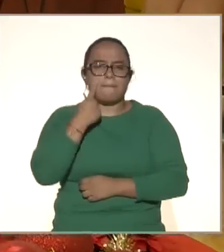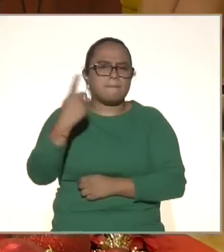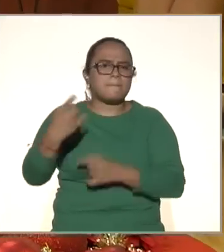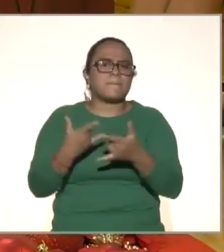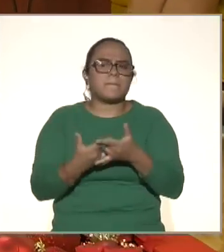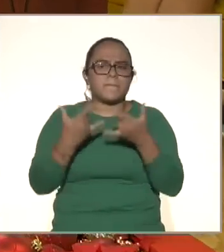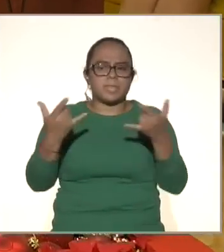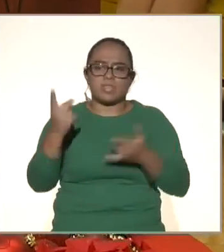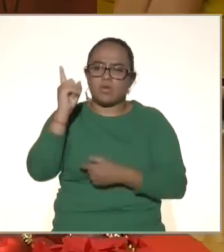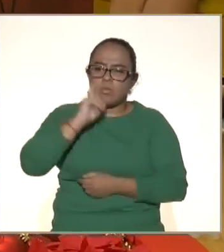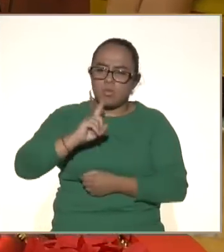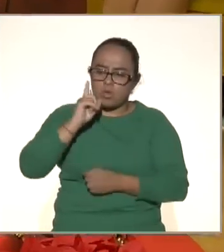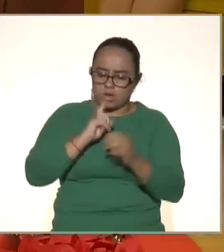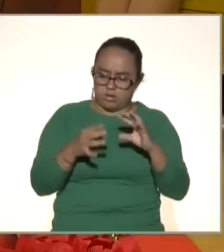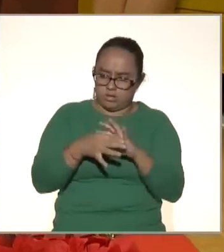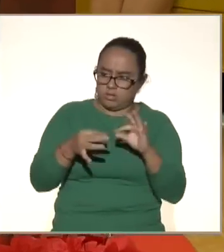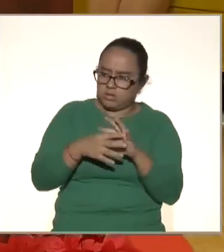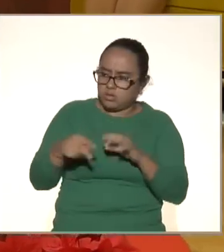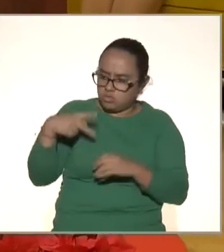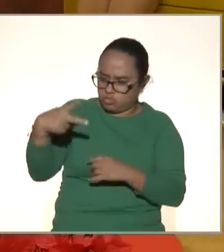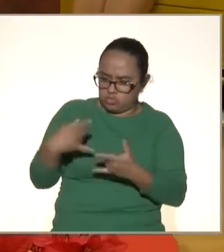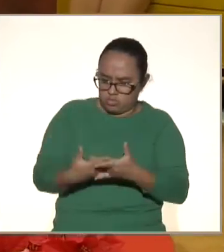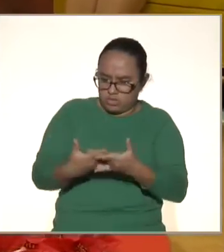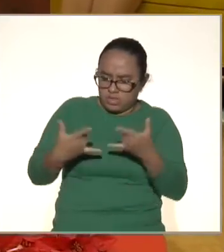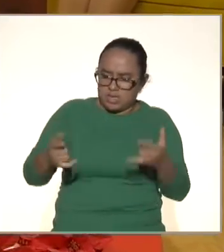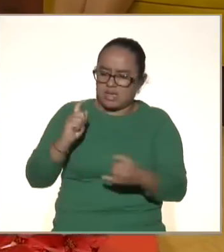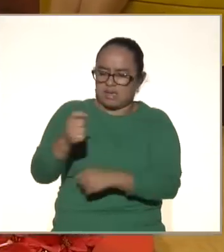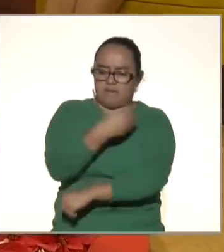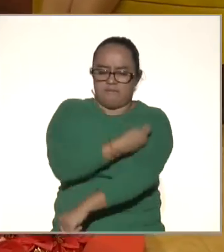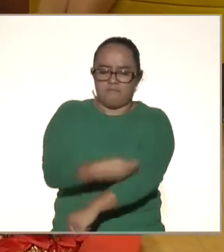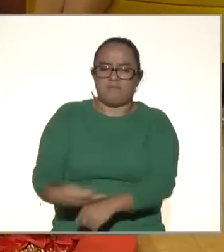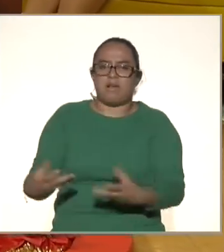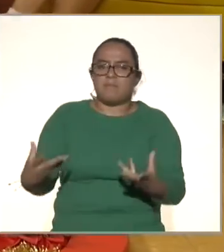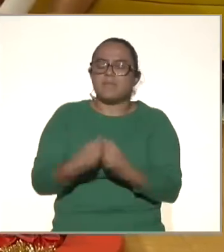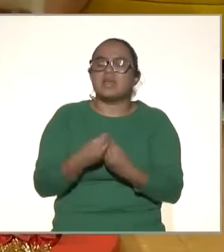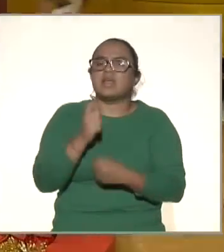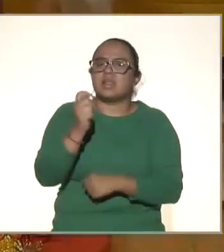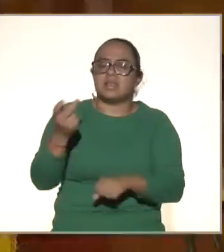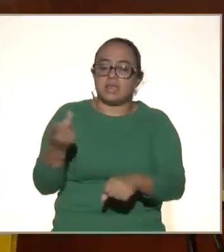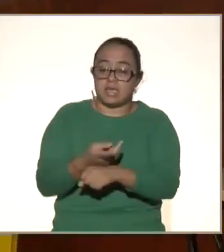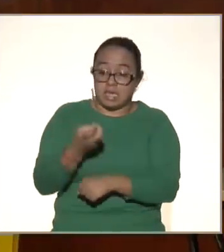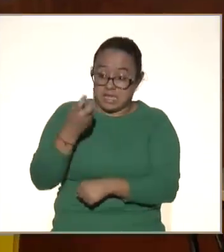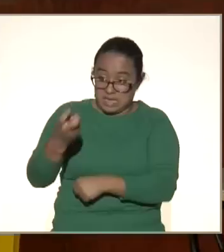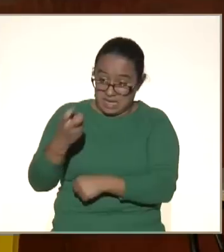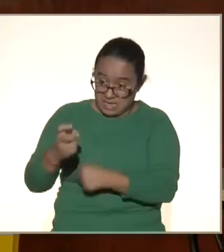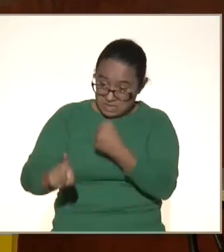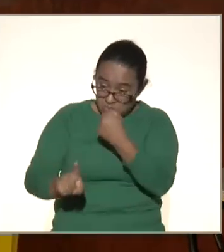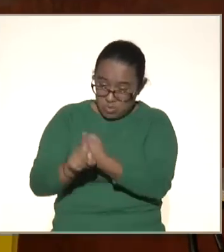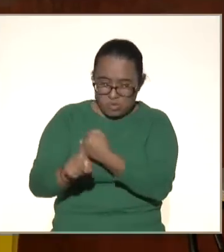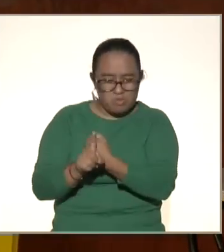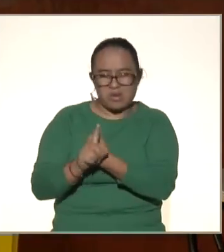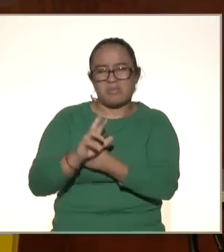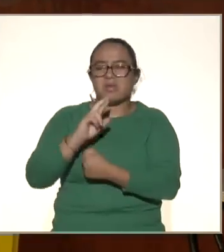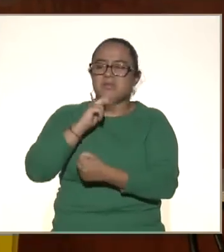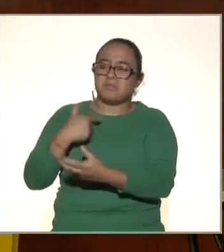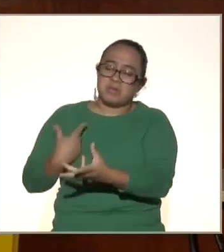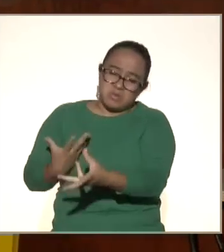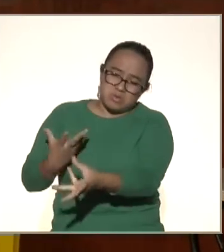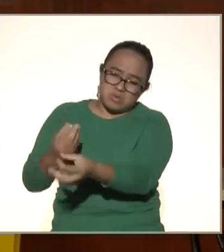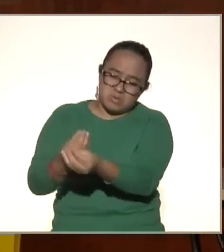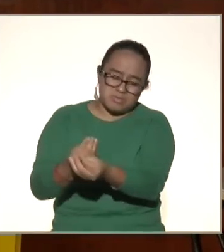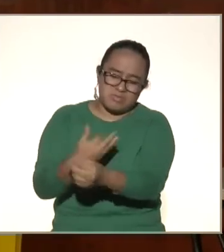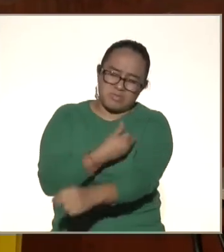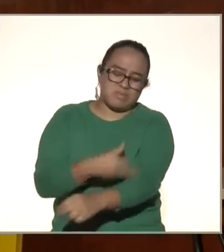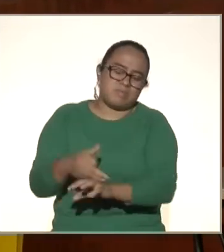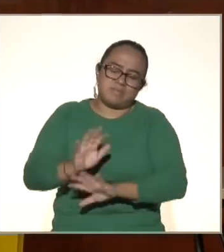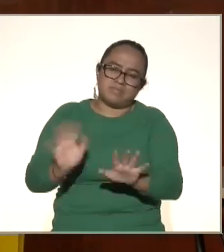nos comparte la historia que ella vivió con su familia y que a raíz de este conflicto decide ya no pasar la Navidad con